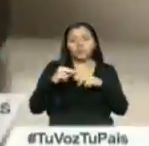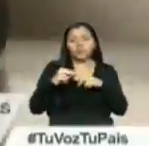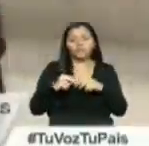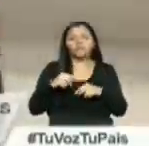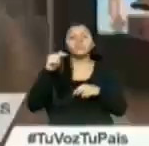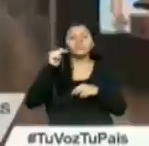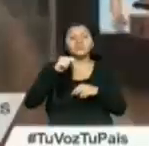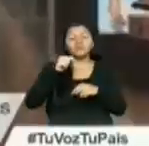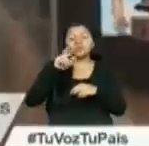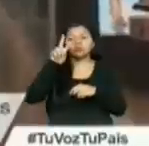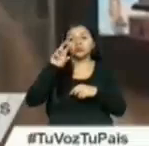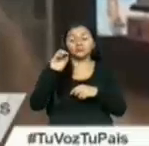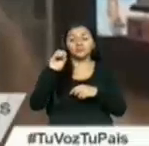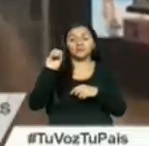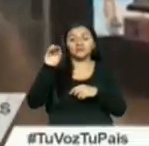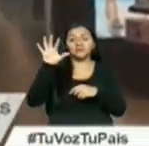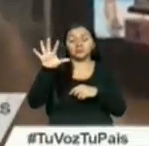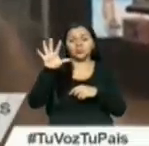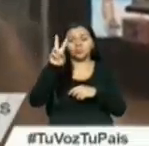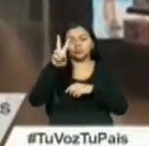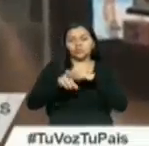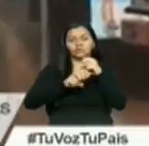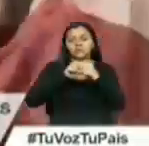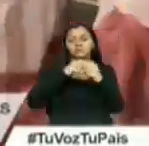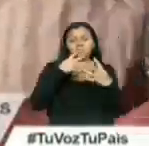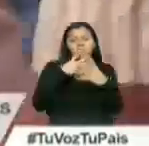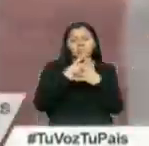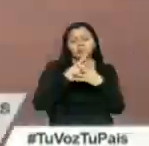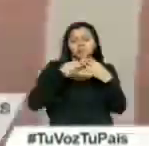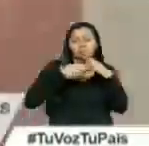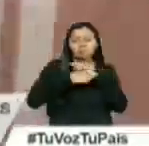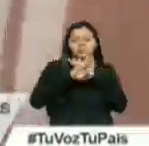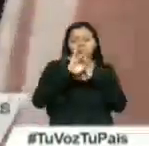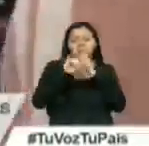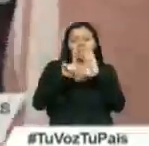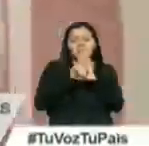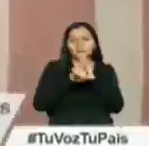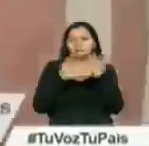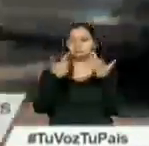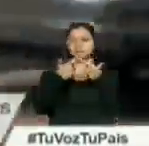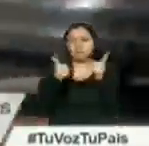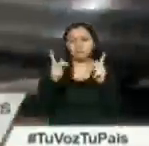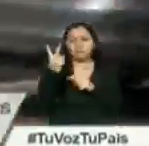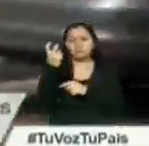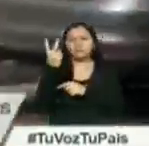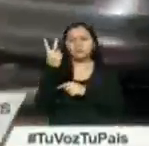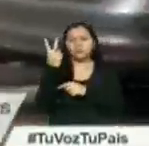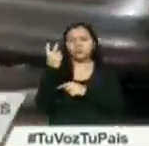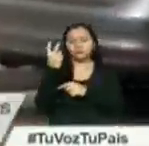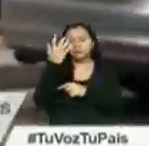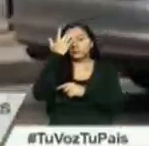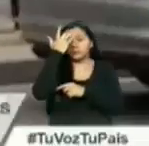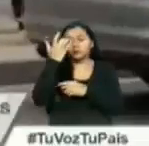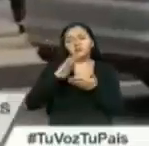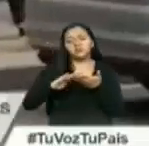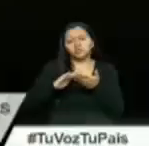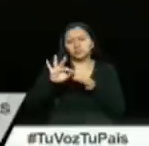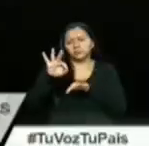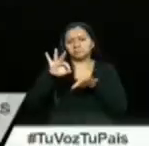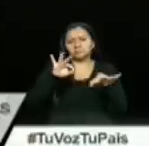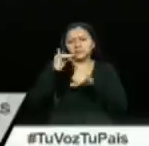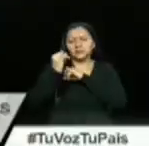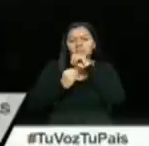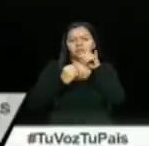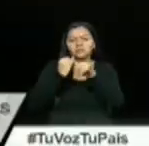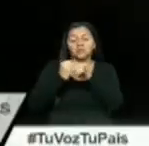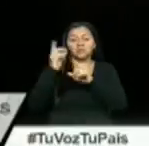Condenado en 2005 a 10 años de prisión en Irak por entrar ilegalmente en el país, fue liberado en 2012 tras una campaña de Amnistía Internacional y